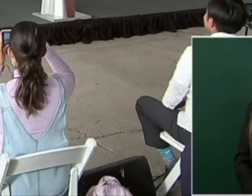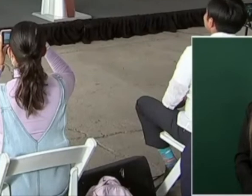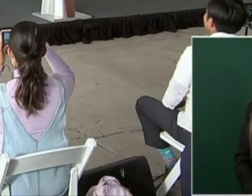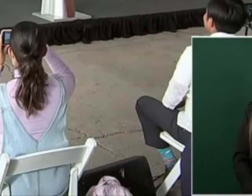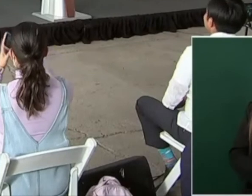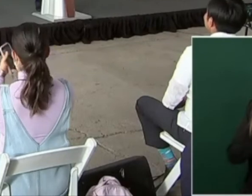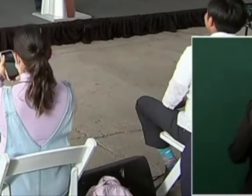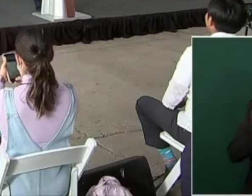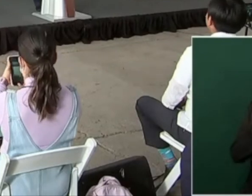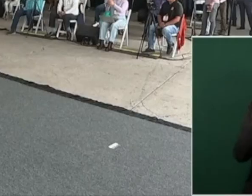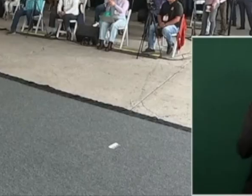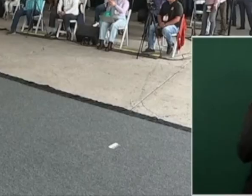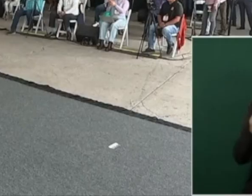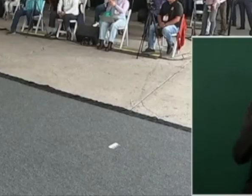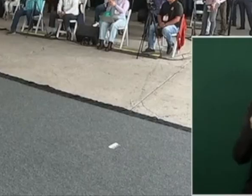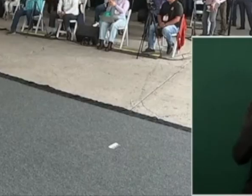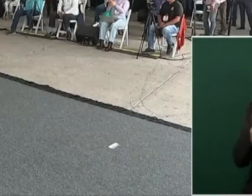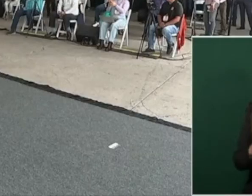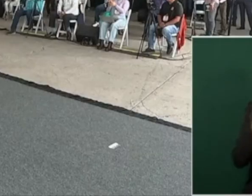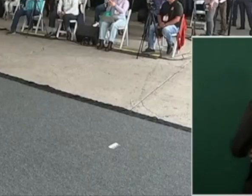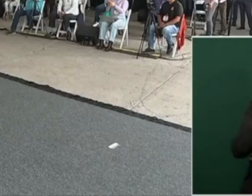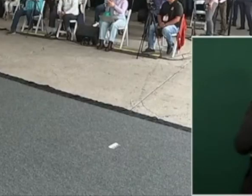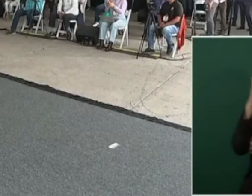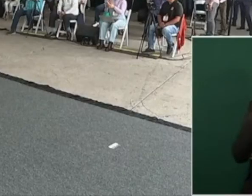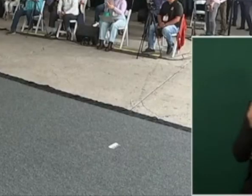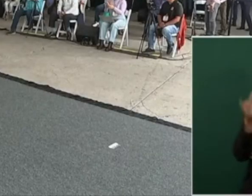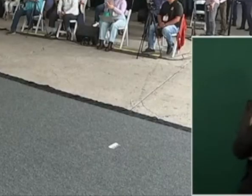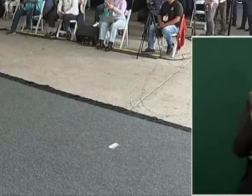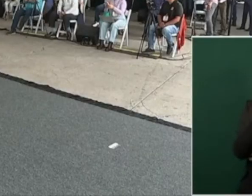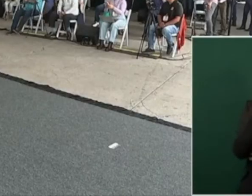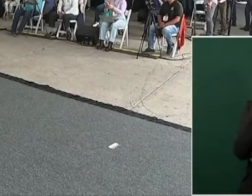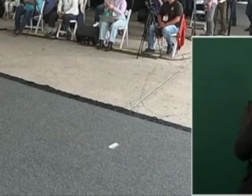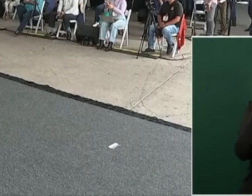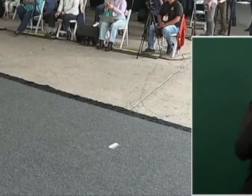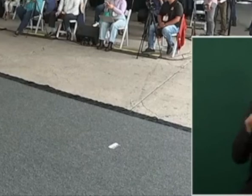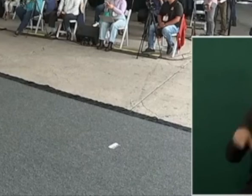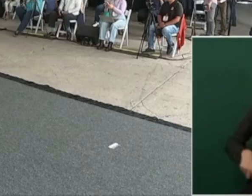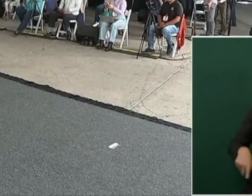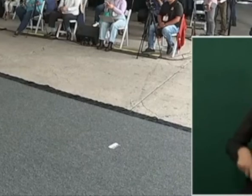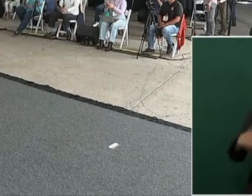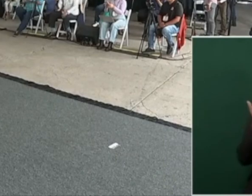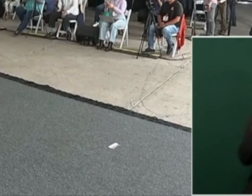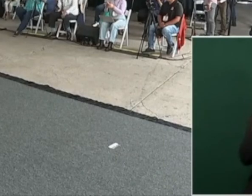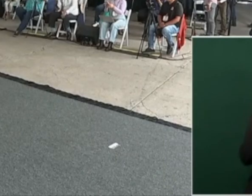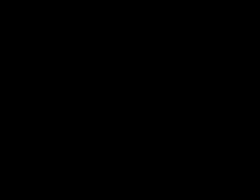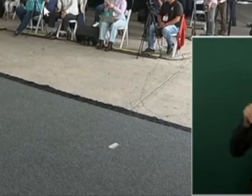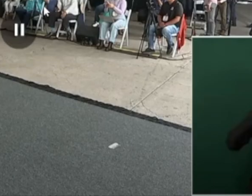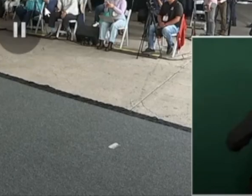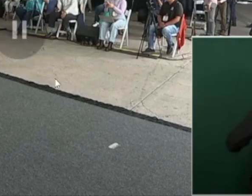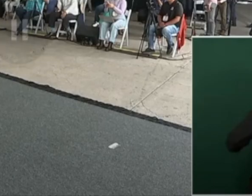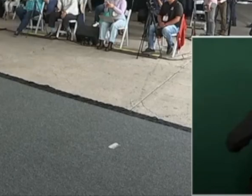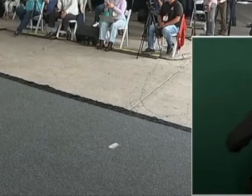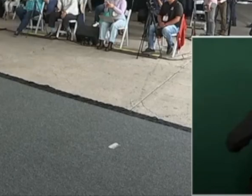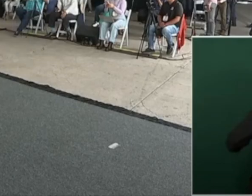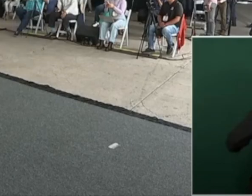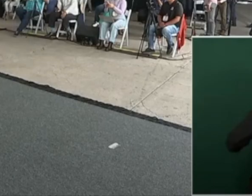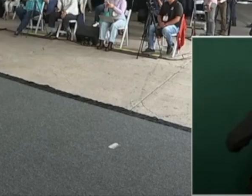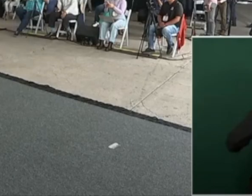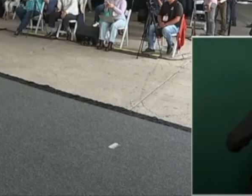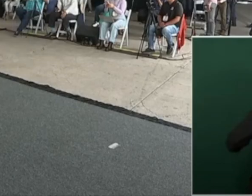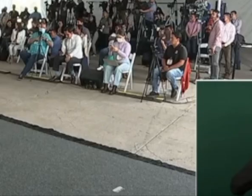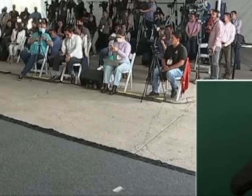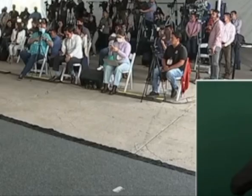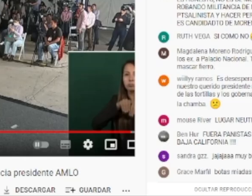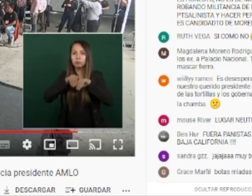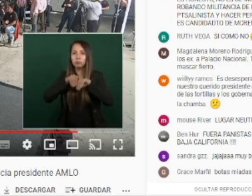Bueno, adelante. La otra pregunta era en relación al gobierno estadounidense. Pues ahí está, familia. Pues ahí está, familia, lo que dijo